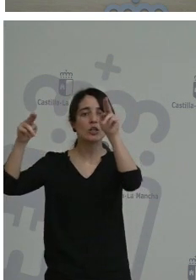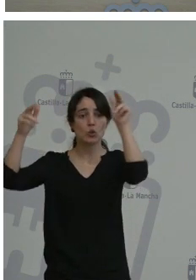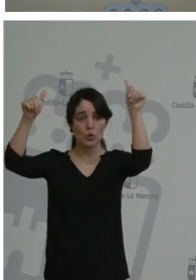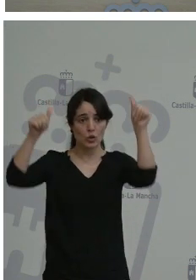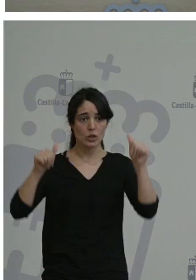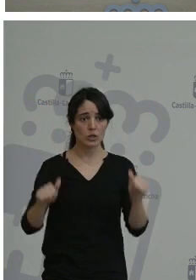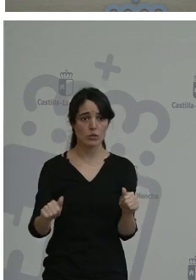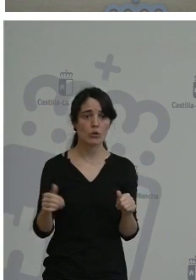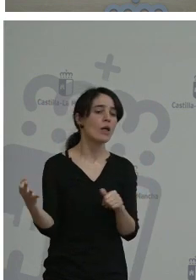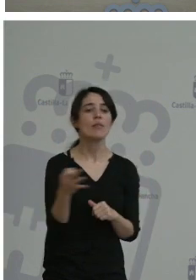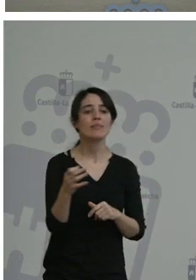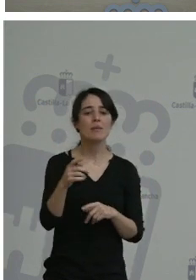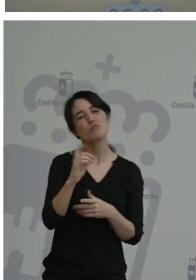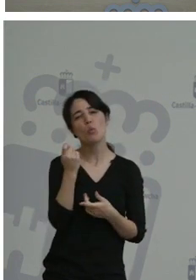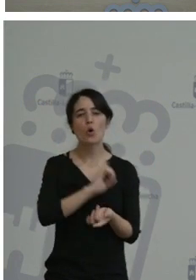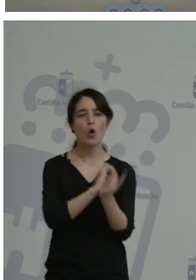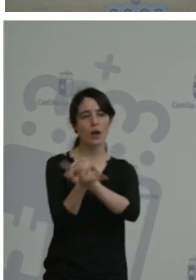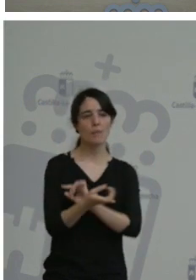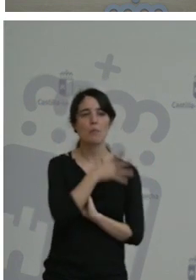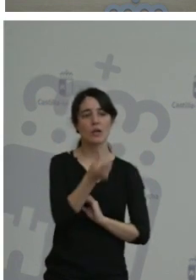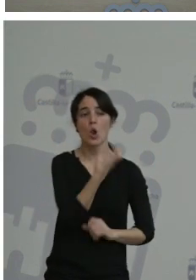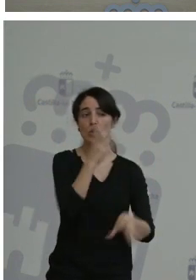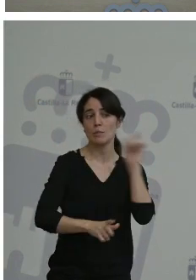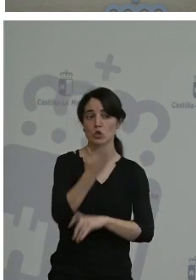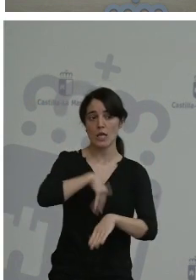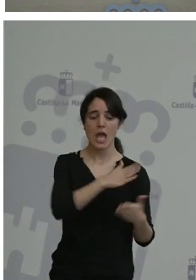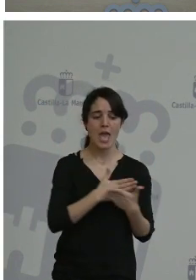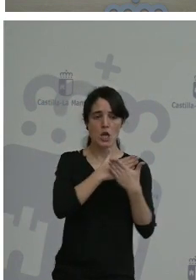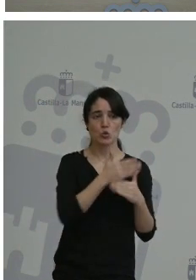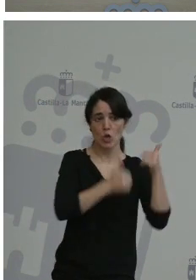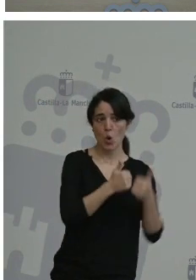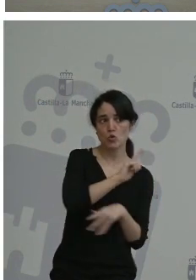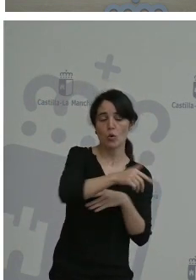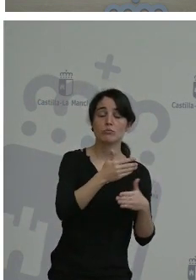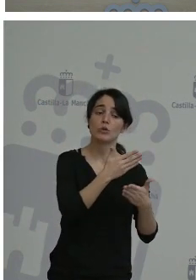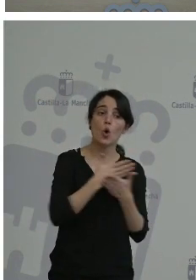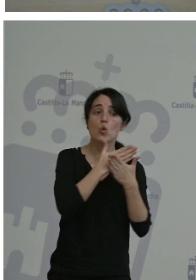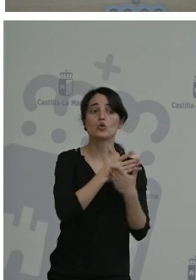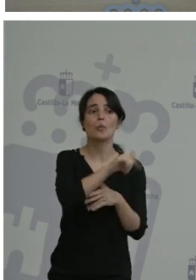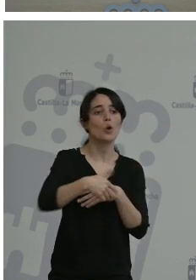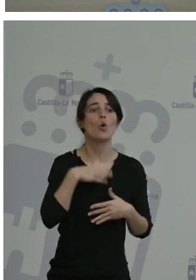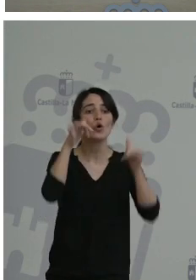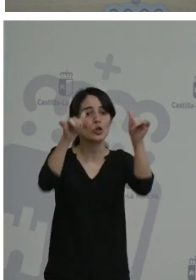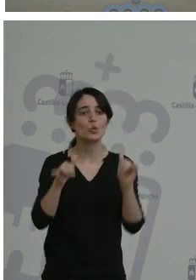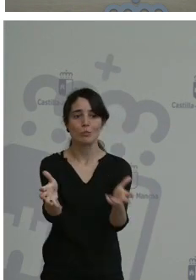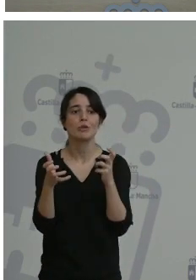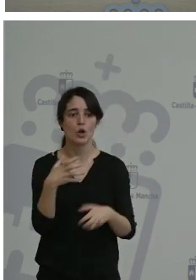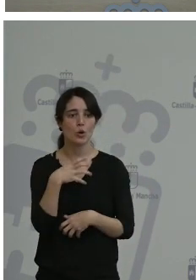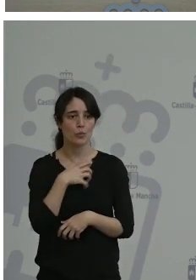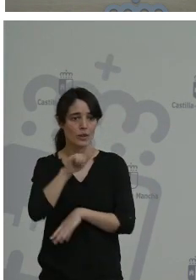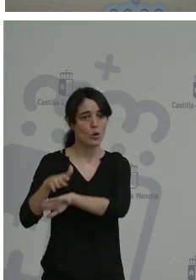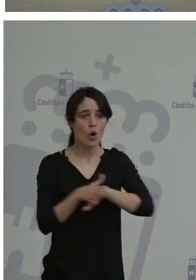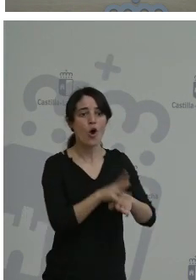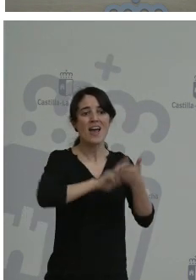vuelta, porque hay personas que, efectivamente, tienen los cursos estudiados, pero no han podido titular. Lectura fácil, accesibilidad